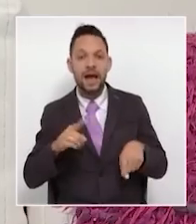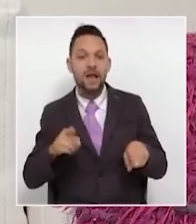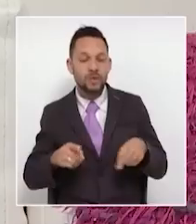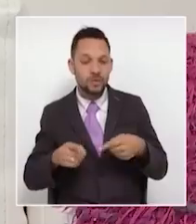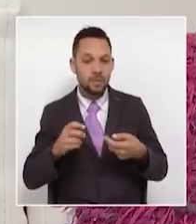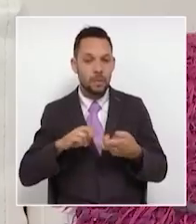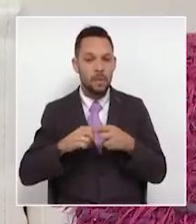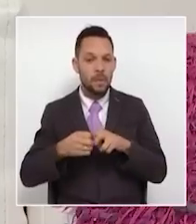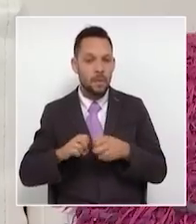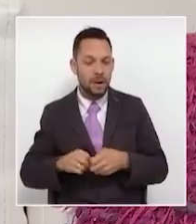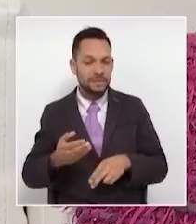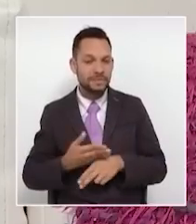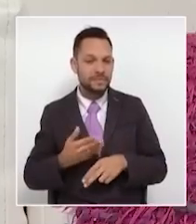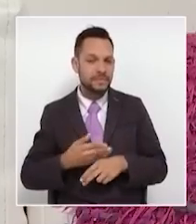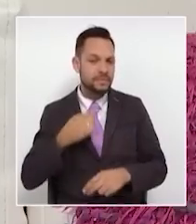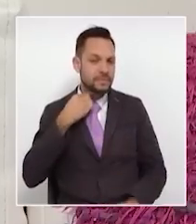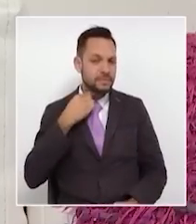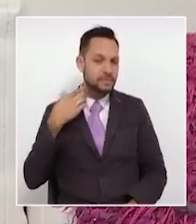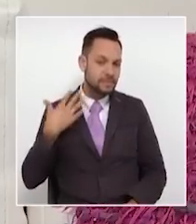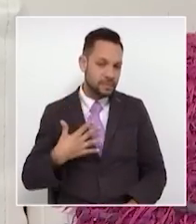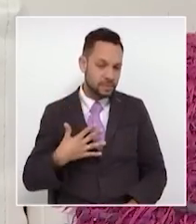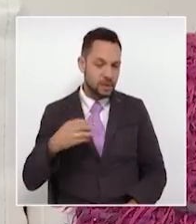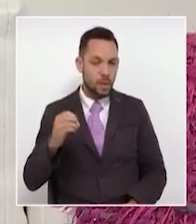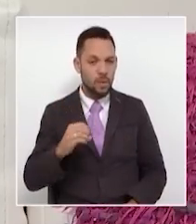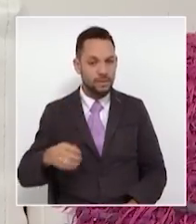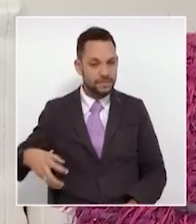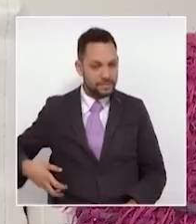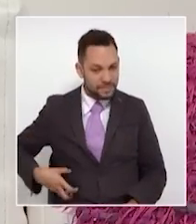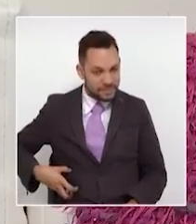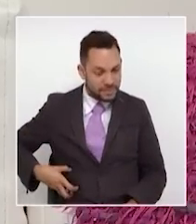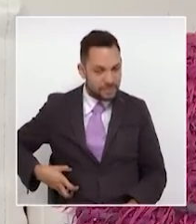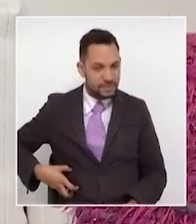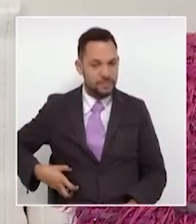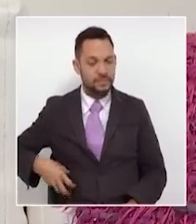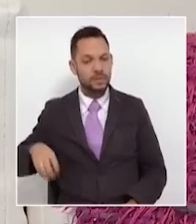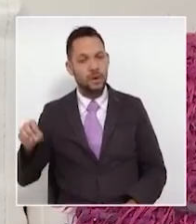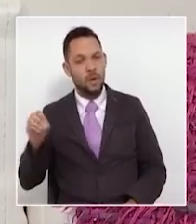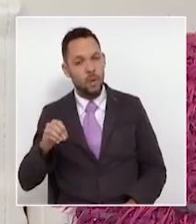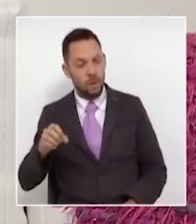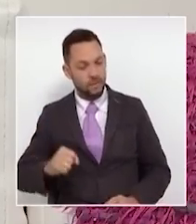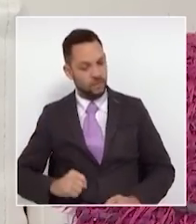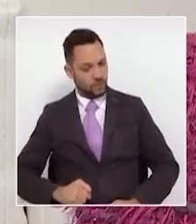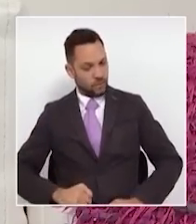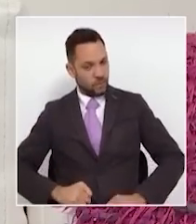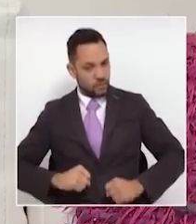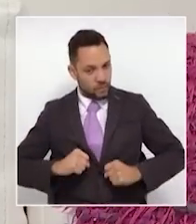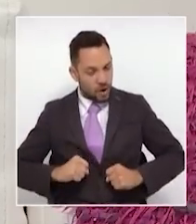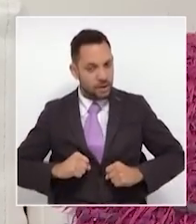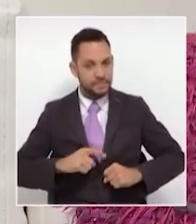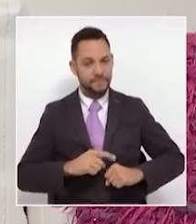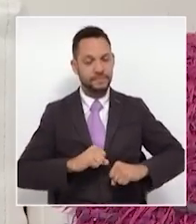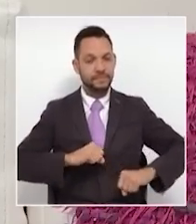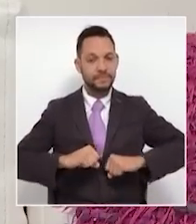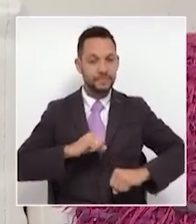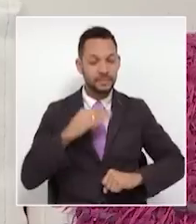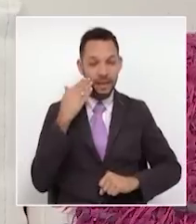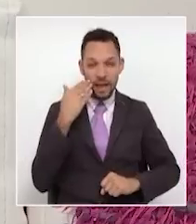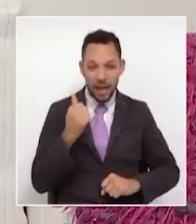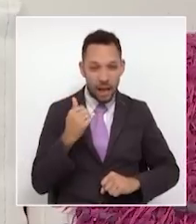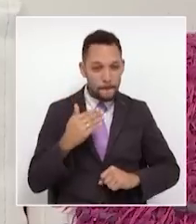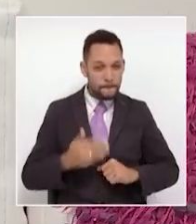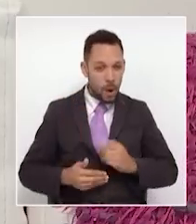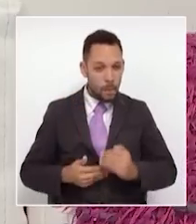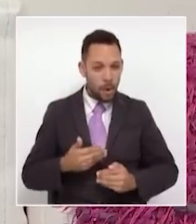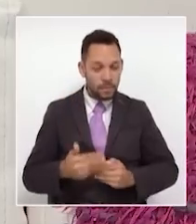problemas de insulina problemas de la testosterona estrógenos en las mujeres cuando ya llegan en sus